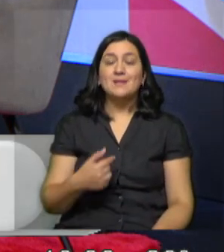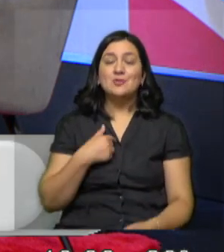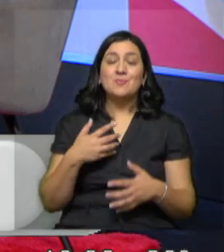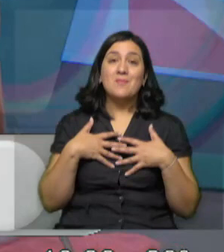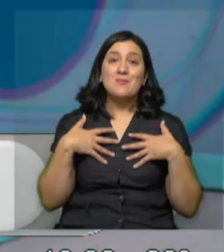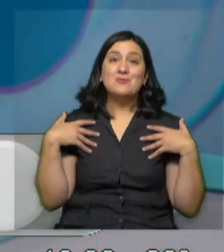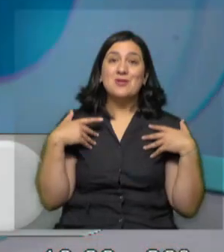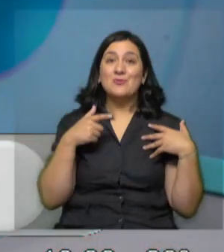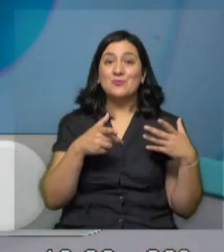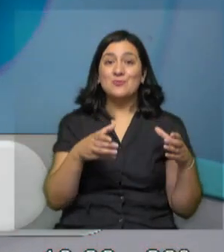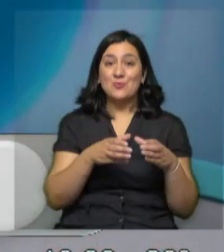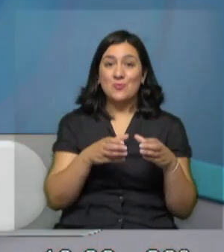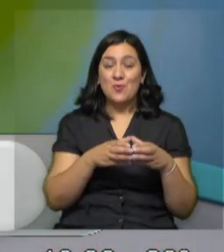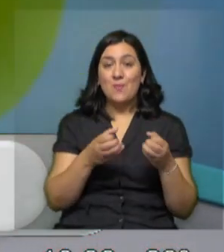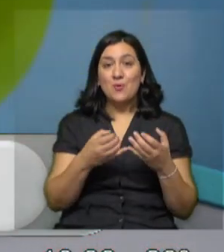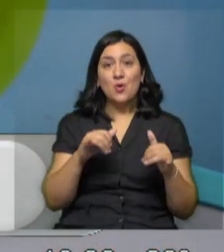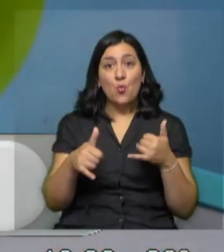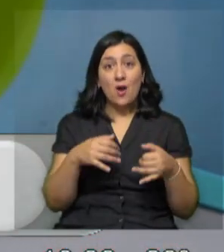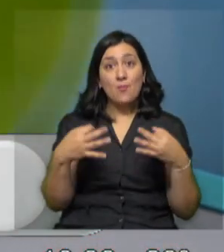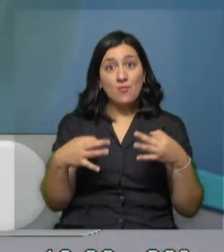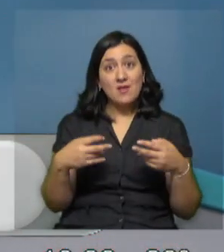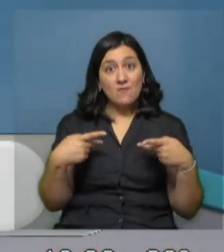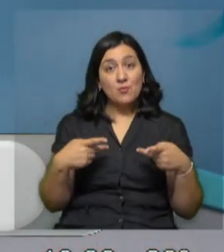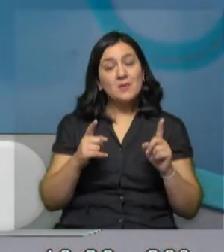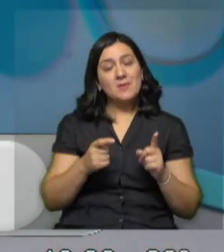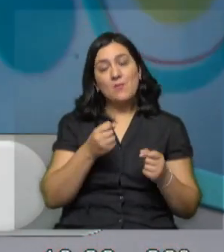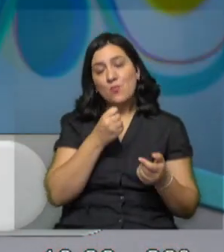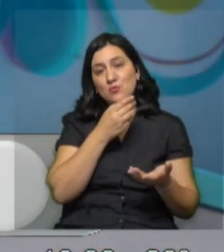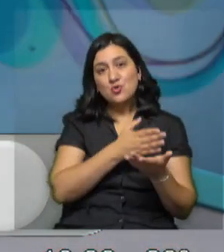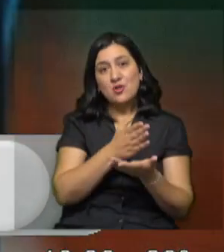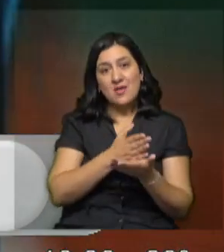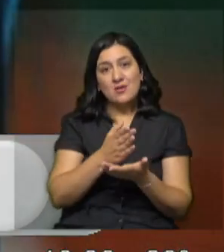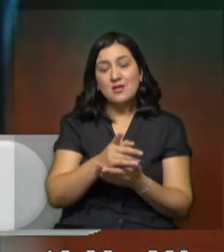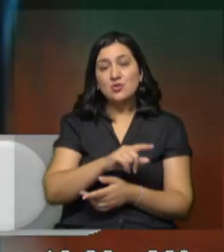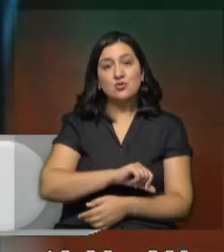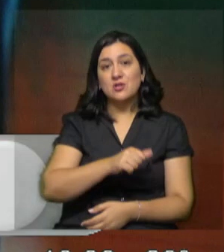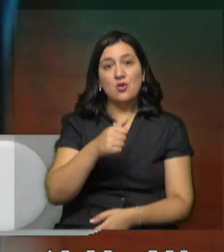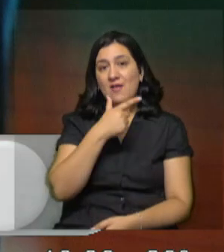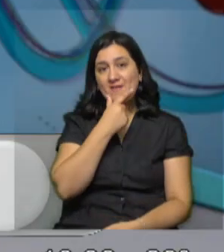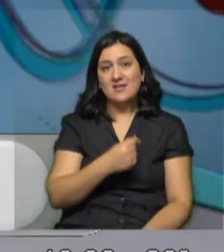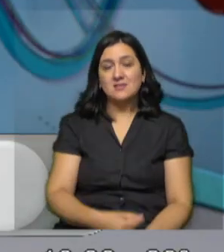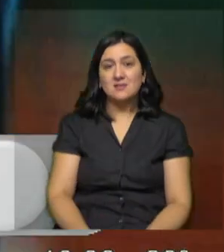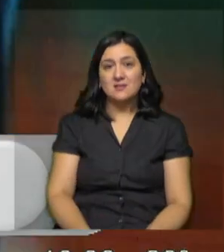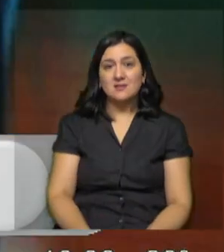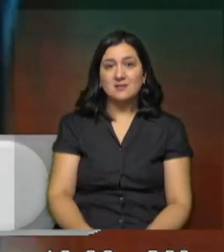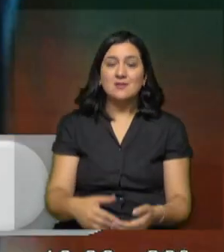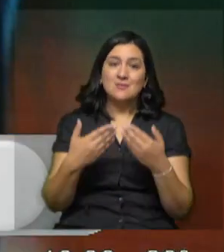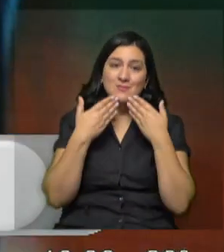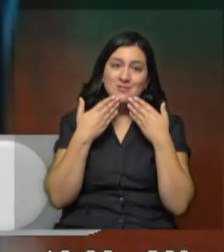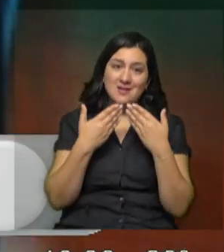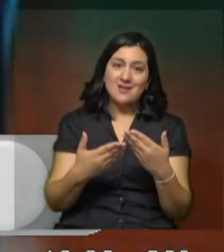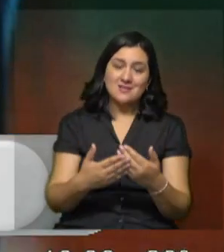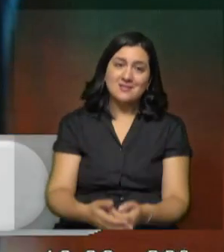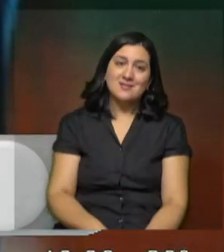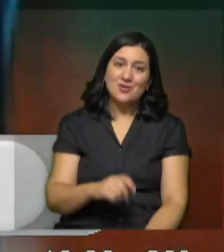con tu selección? Porque jugaban muy bien el fútbol, pero eran muy solidarios. Muchas y eso gracias. No se consigue fácil. Muchas gracias por tu palabra, y la verdad que